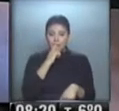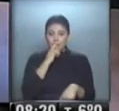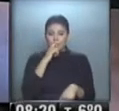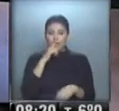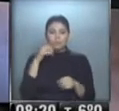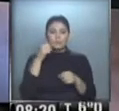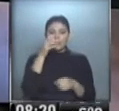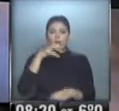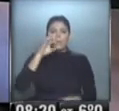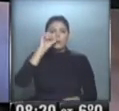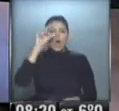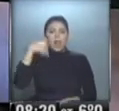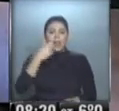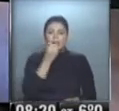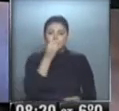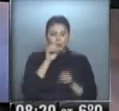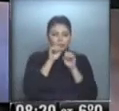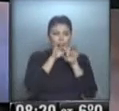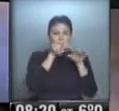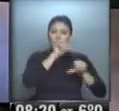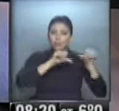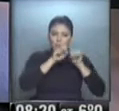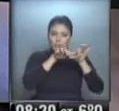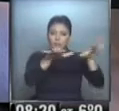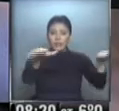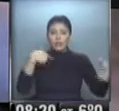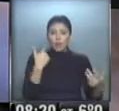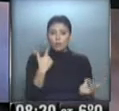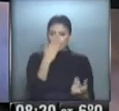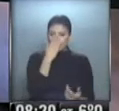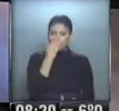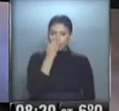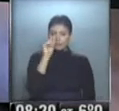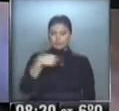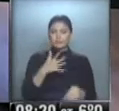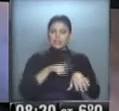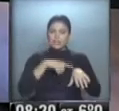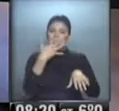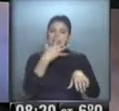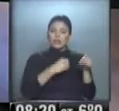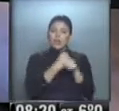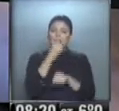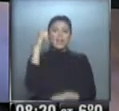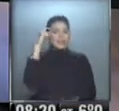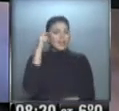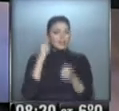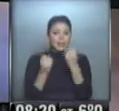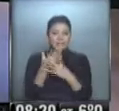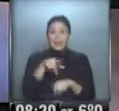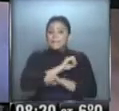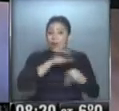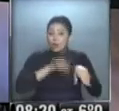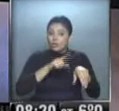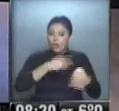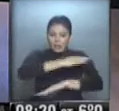donde se elevan todos estas sustancias que nos pueden causar las alergias y es entre las 5 y las 10 de la mañana ese es el peor momento